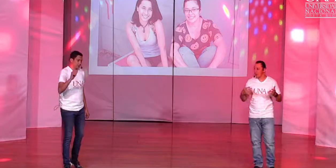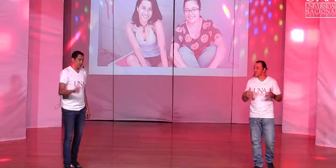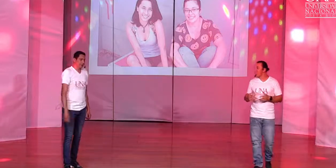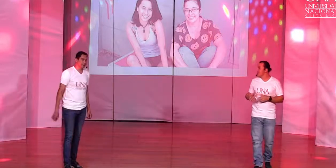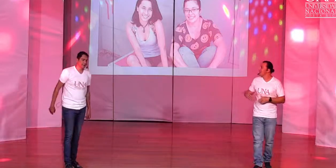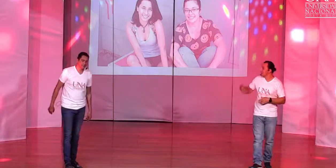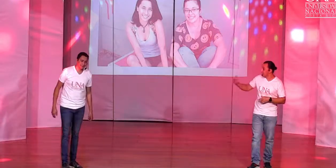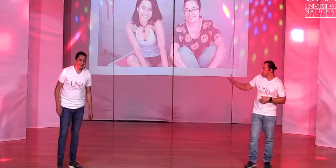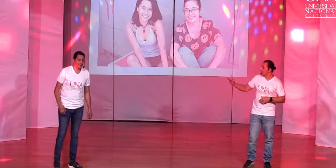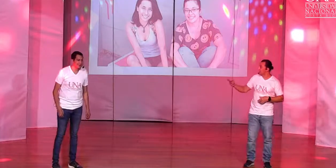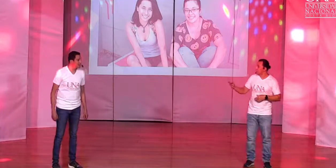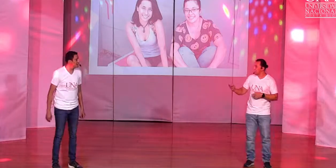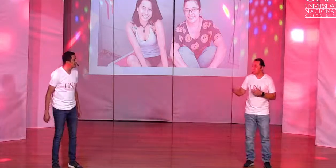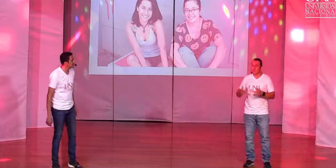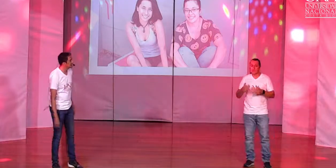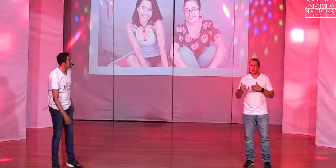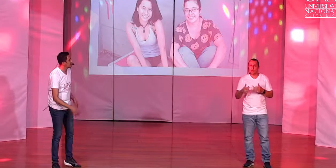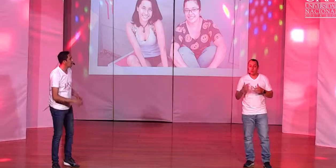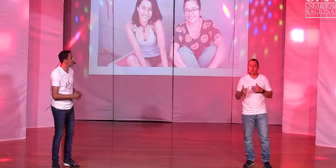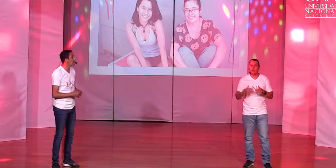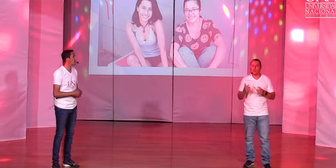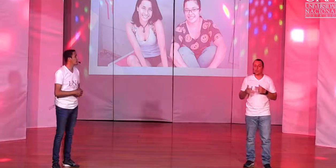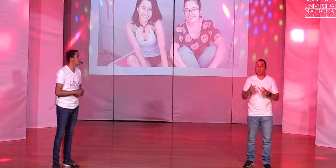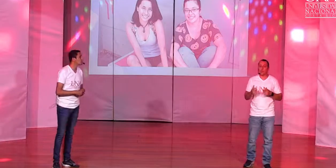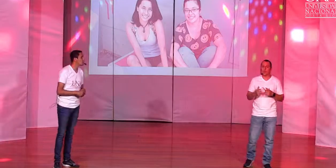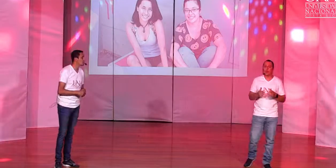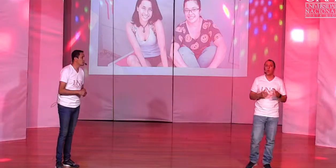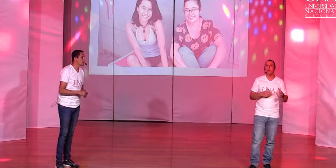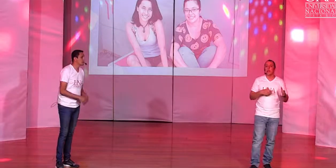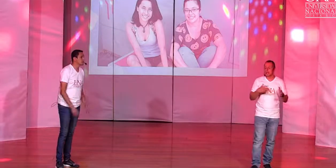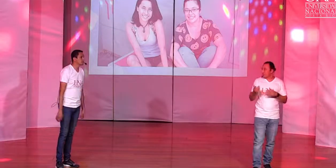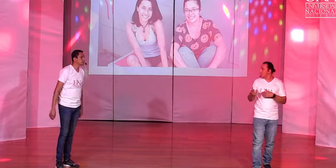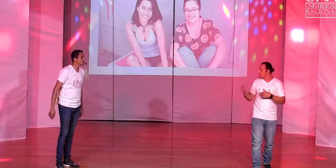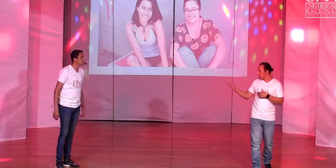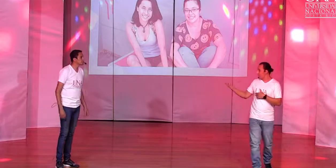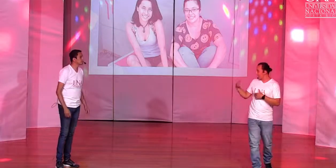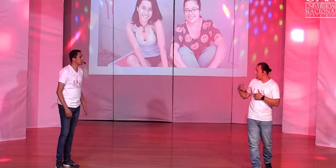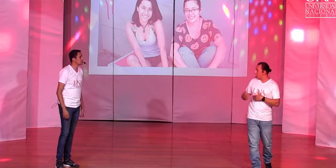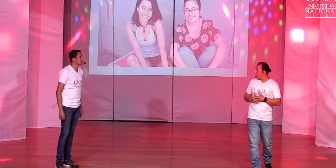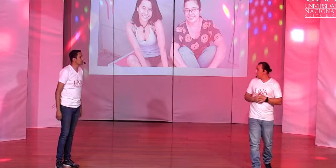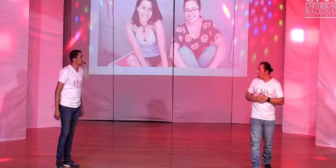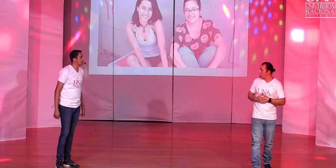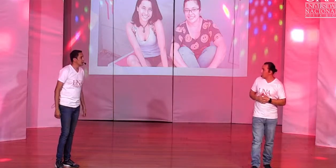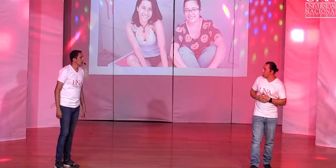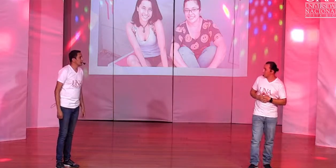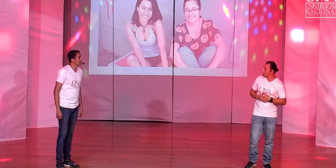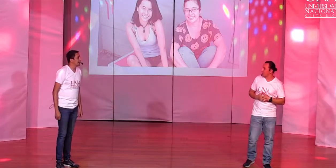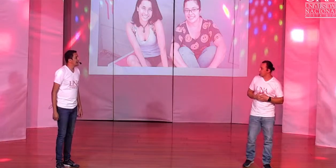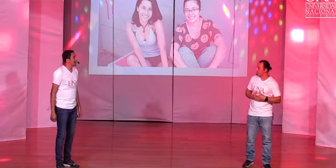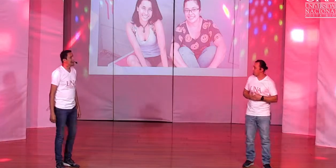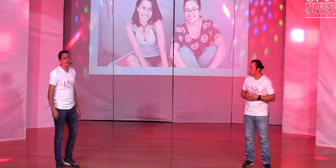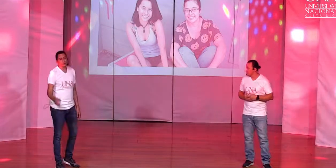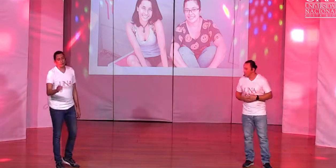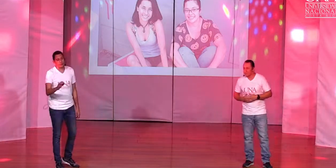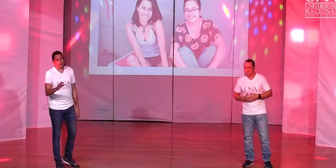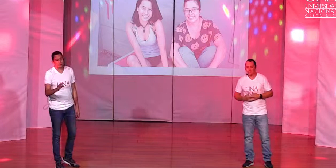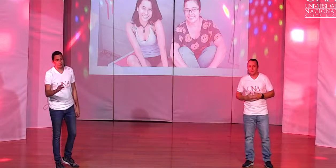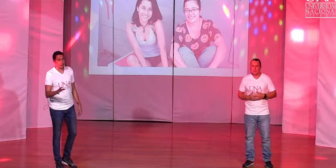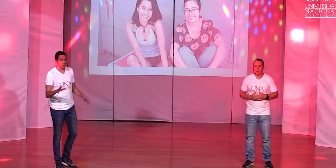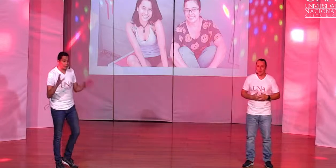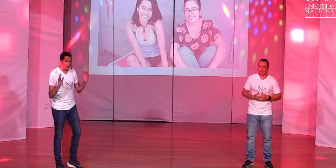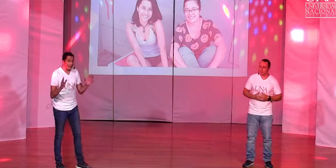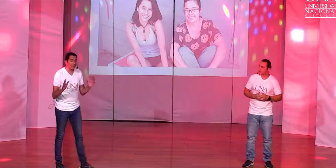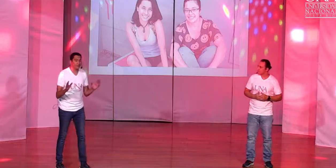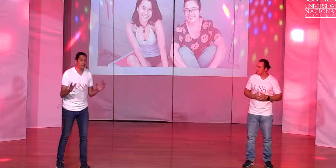Entonces, que nos puedan seguir y también, amigo, que les pasen a todos los que nos han conectado la transmisión para que puedan aprovechar esta experiencia. Eso es